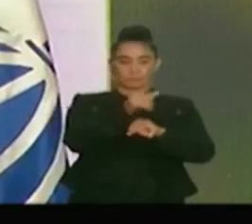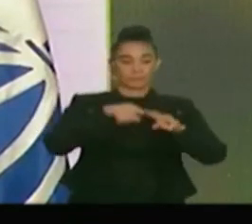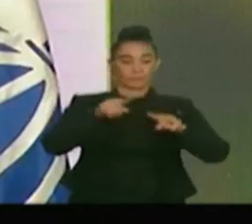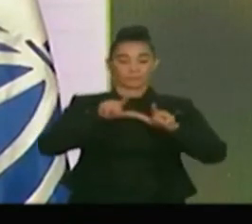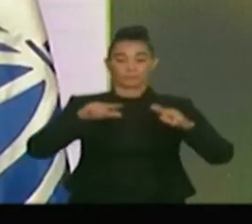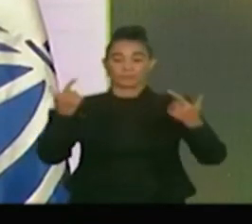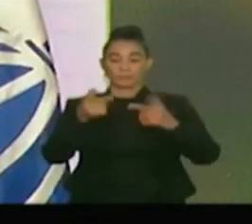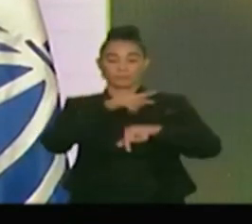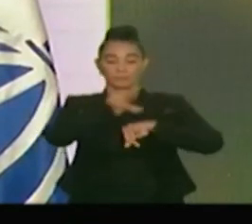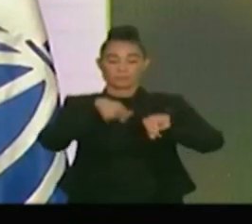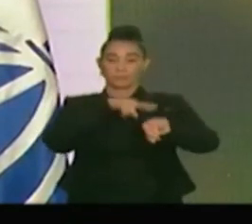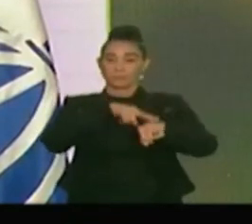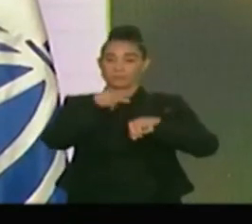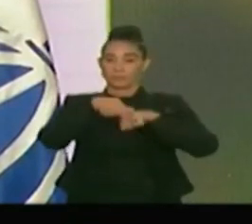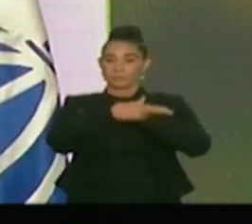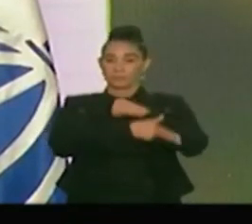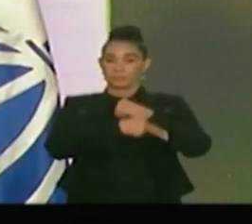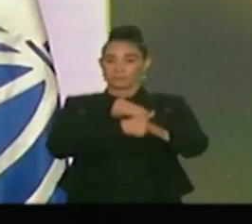diferentes regiones del país.